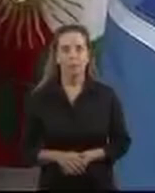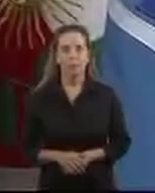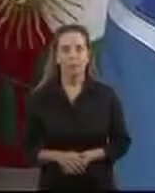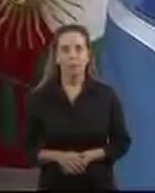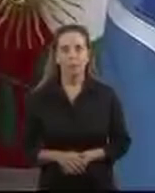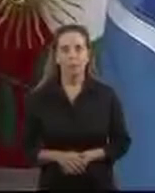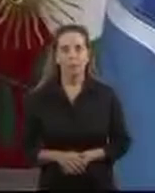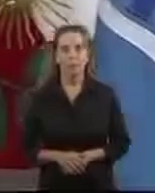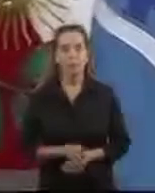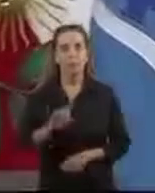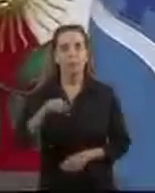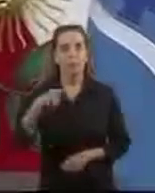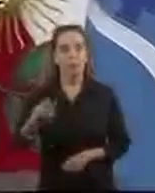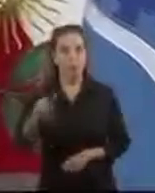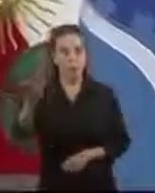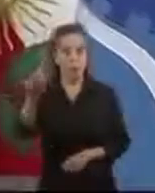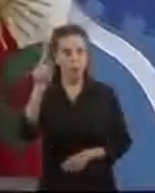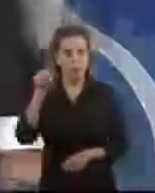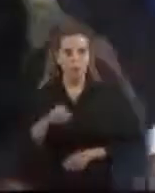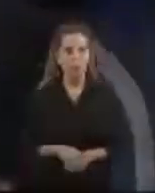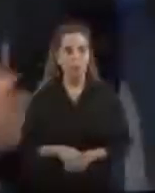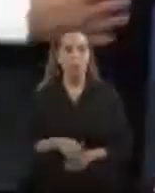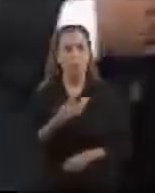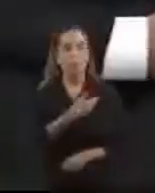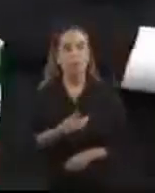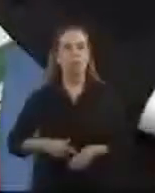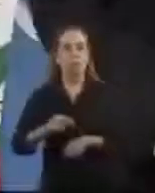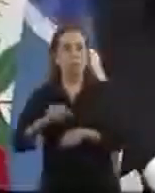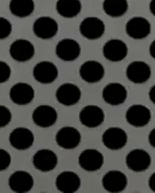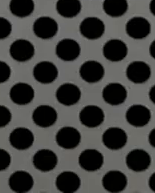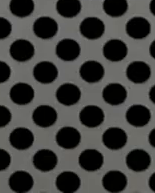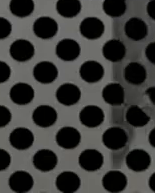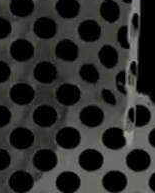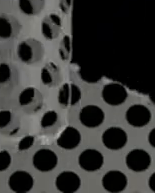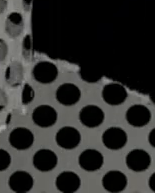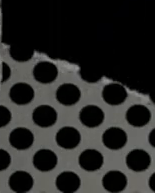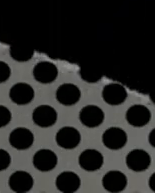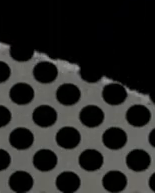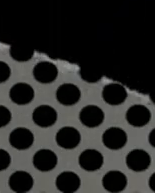Firma a continuación el señor presidente provisional de la Honorable Cámara de Senadores.